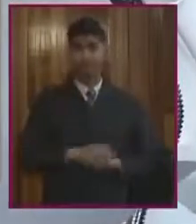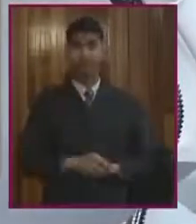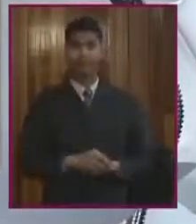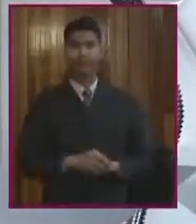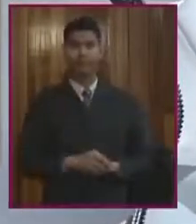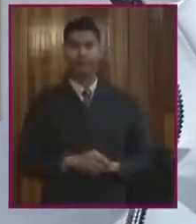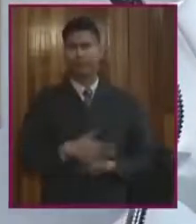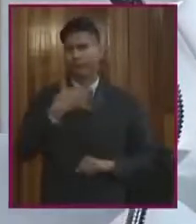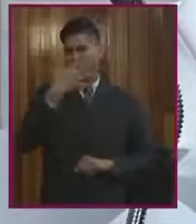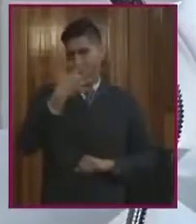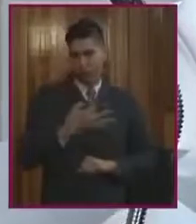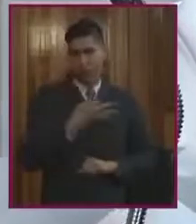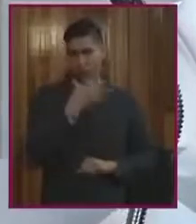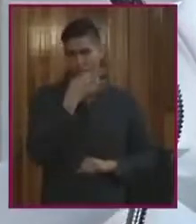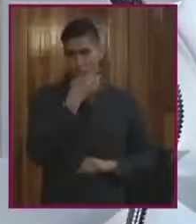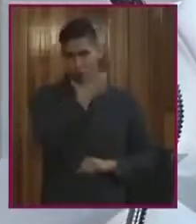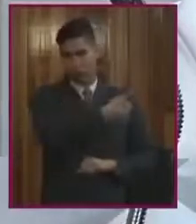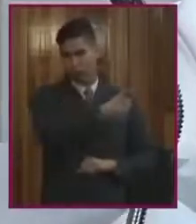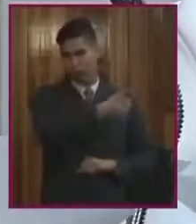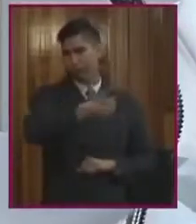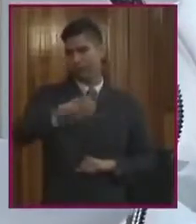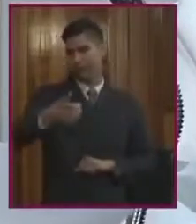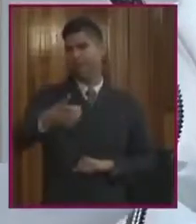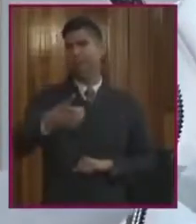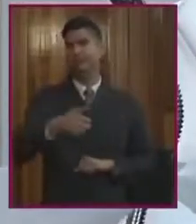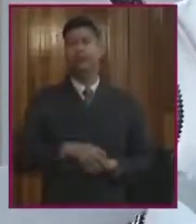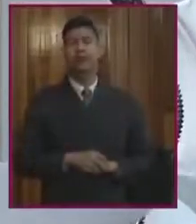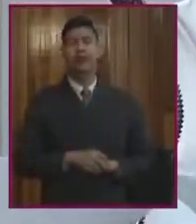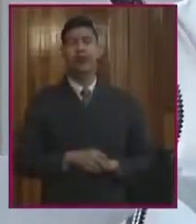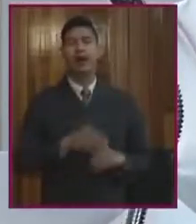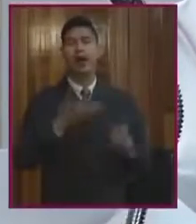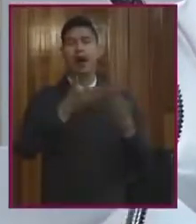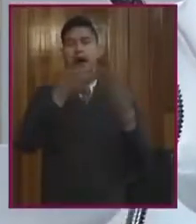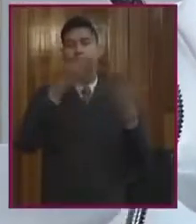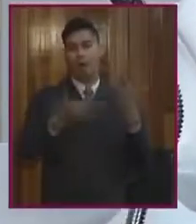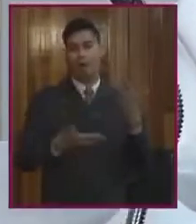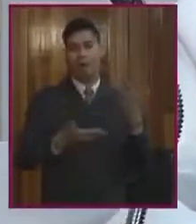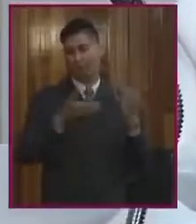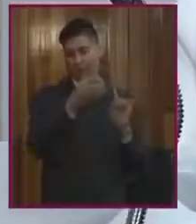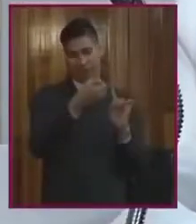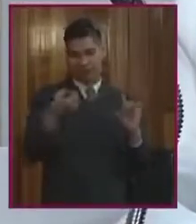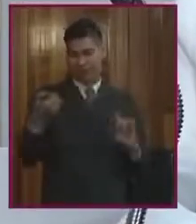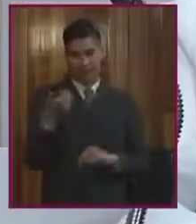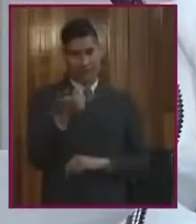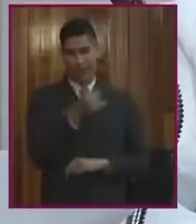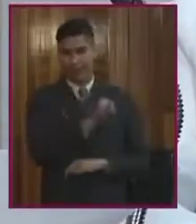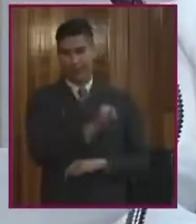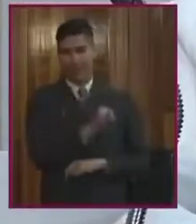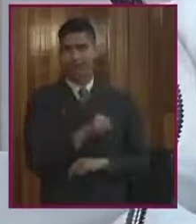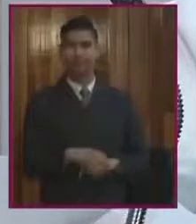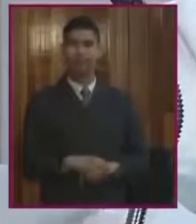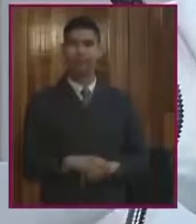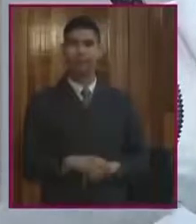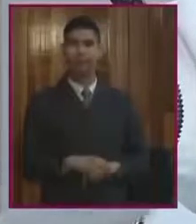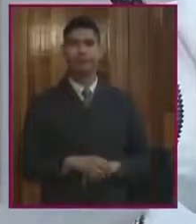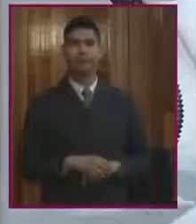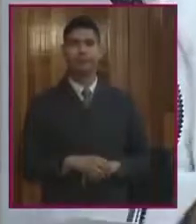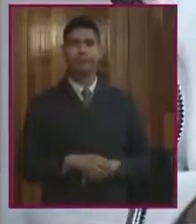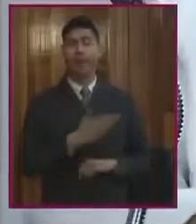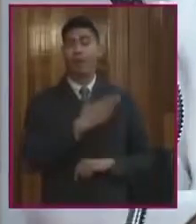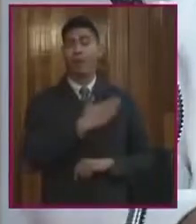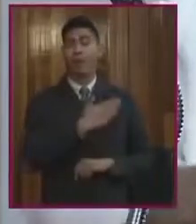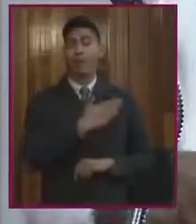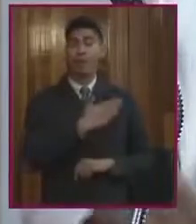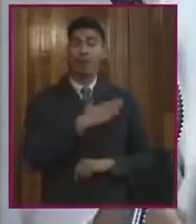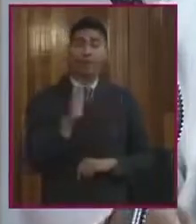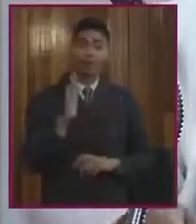esos 5 minutos, entonces nos iríamos con esa lista. Y bueno, veríamos